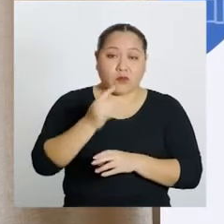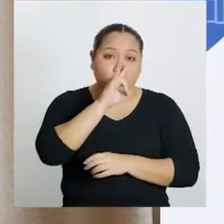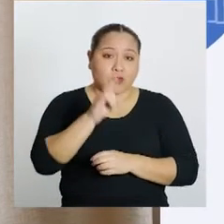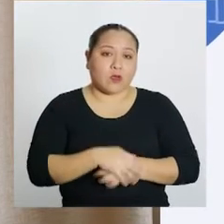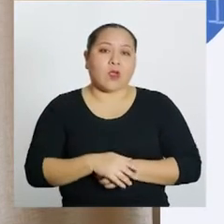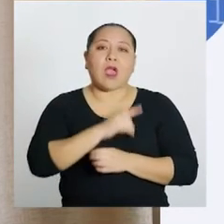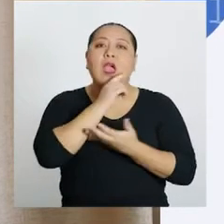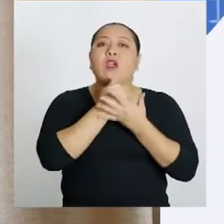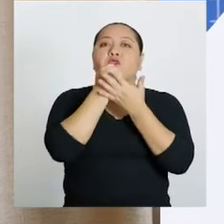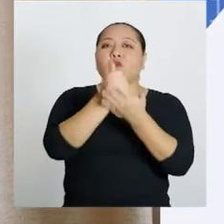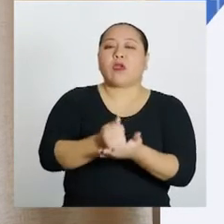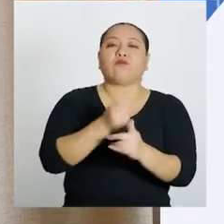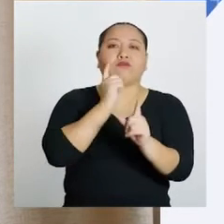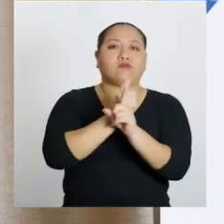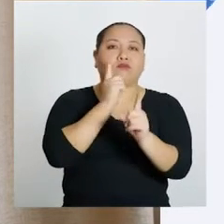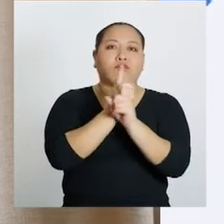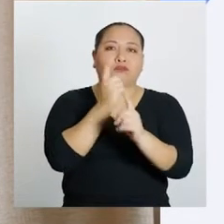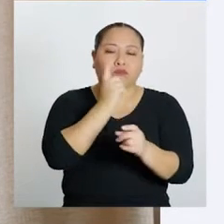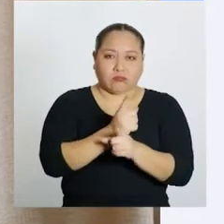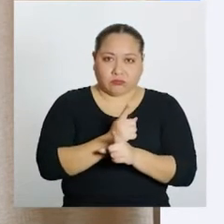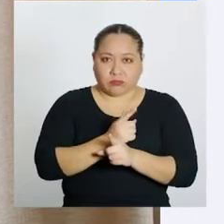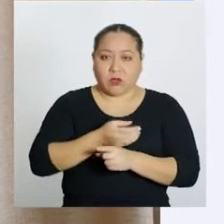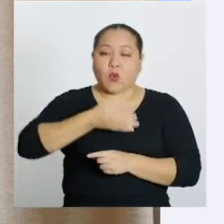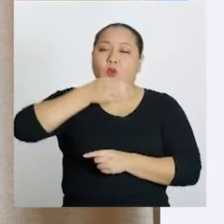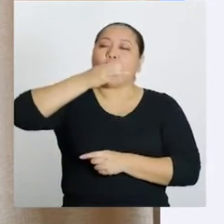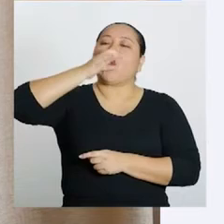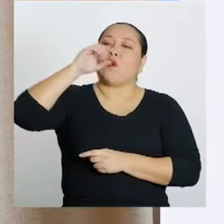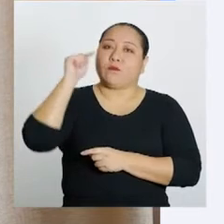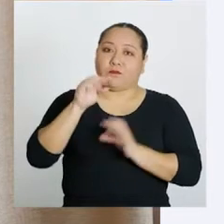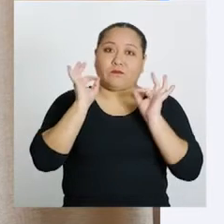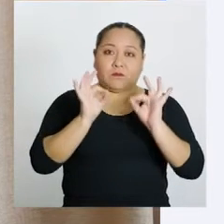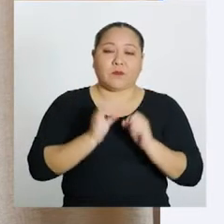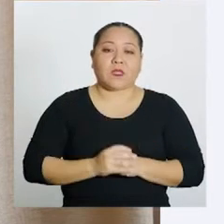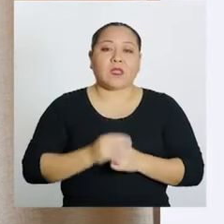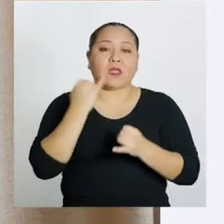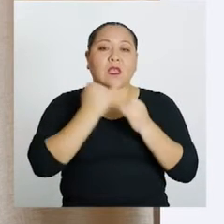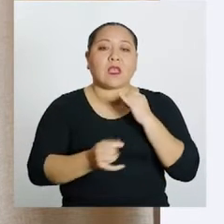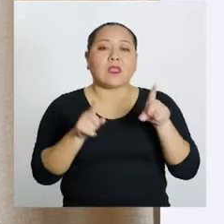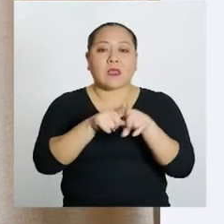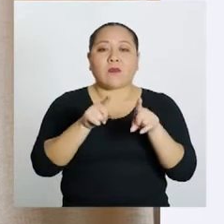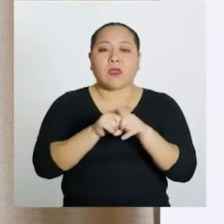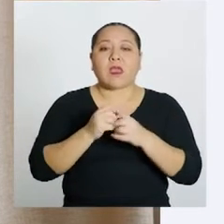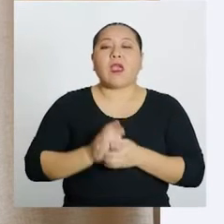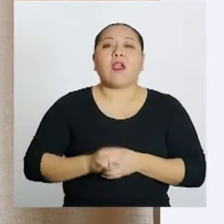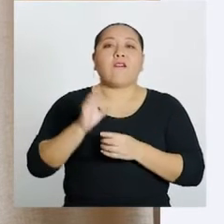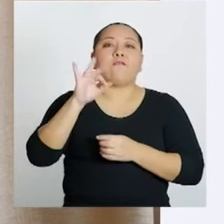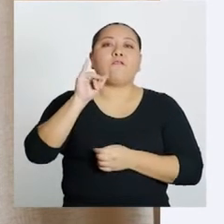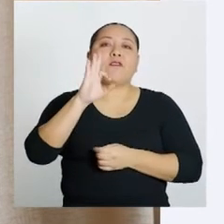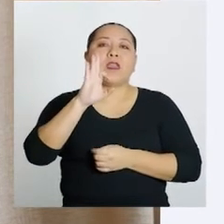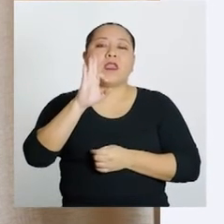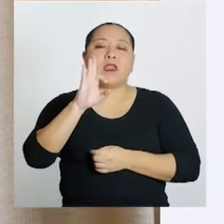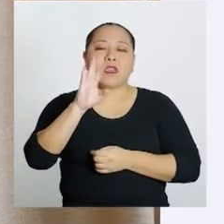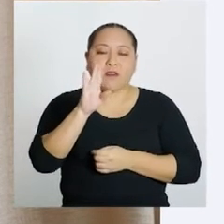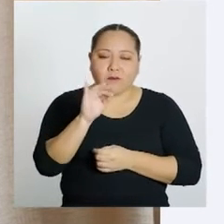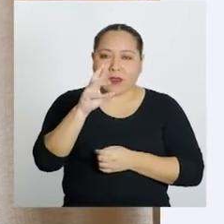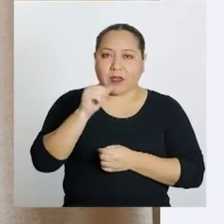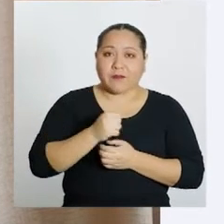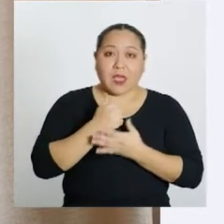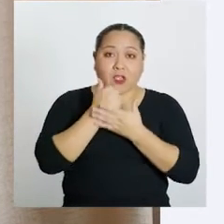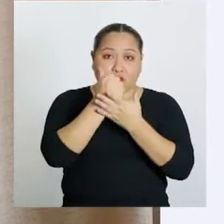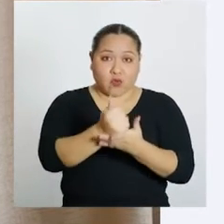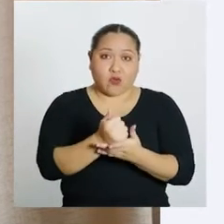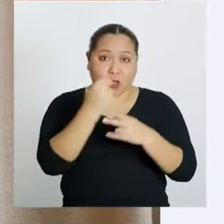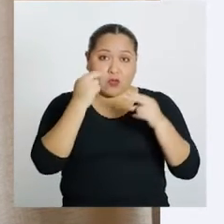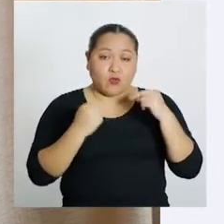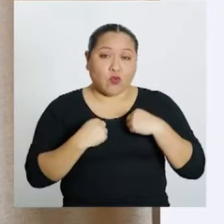va a ayudarnos a estar correctamente hidratados. Y por último, también destaca su aporte de fibra, un nutriente que ayuda